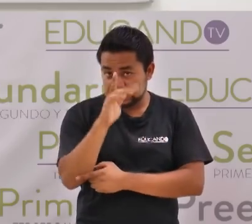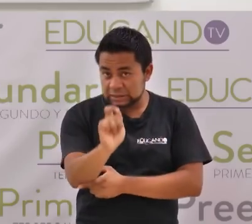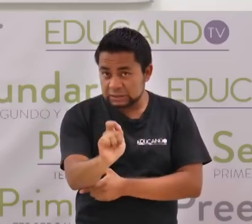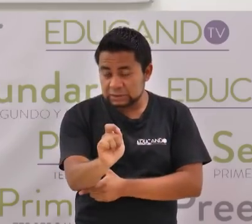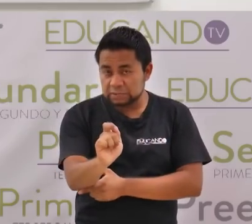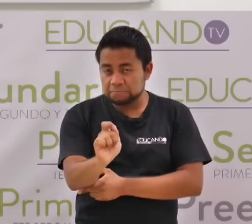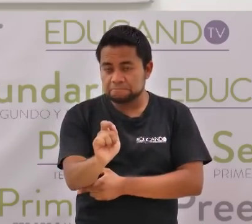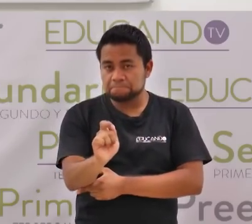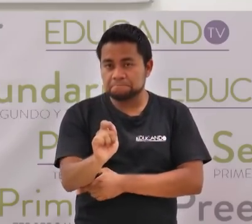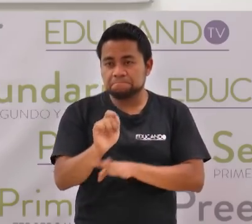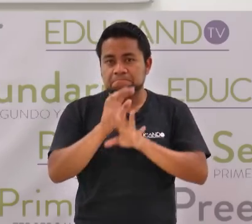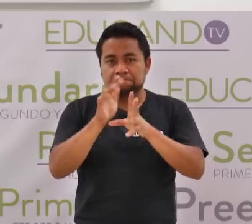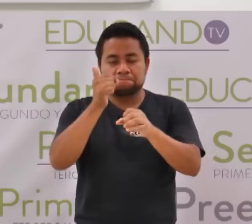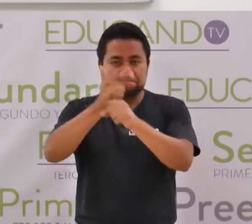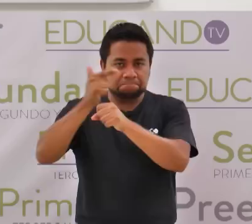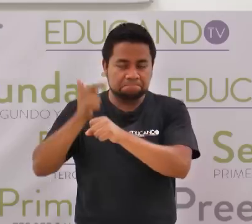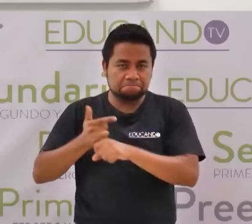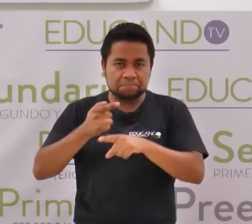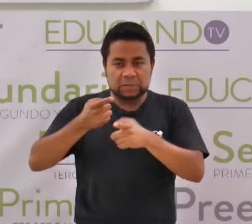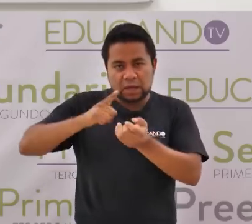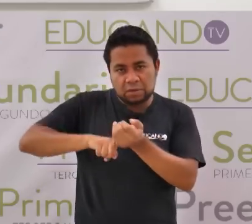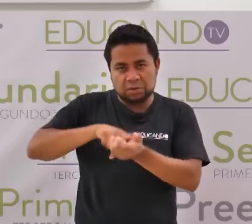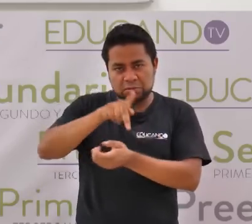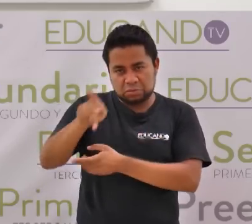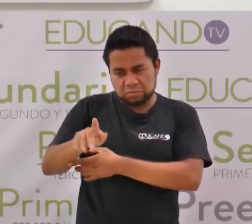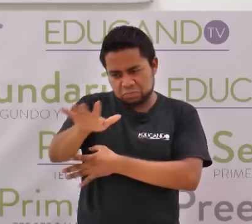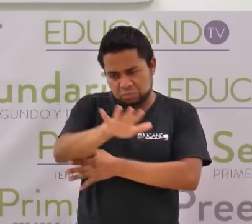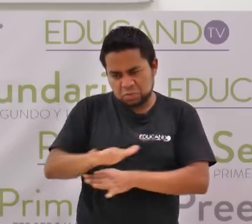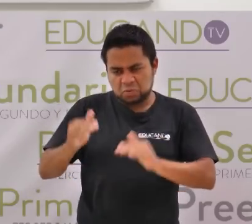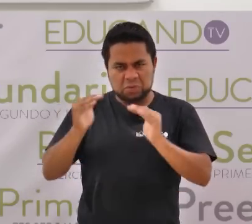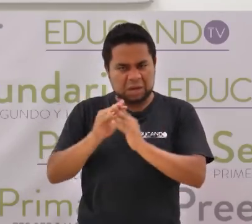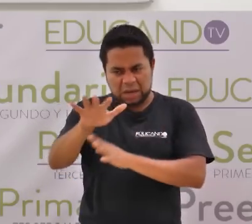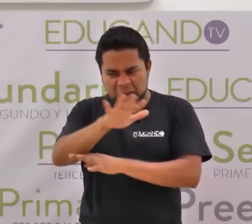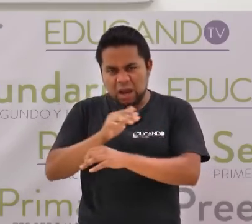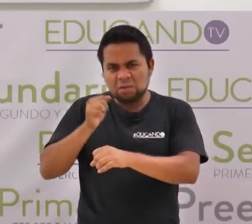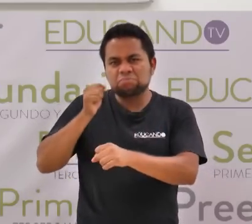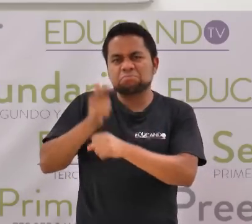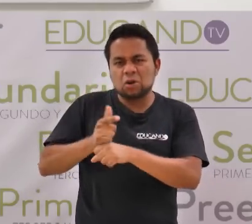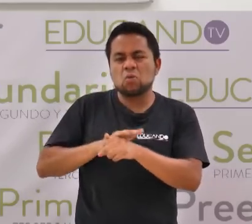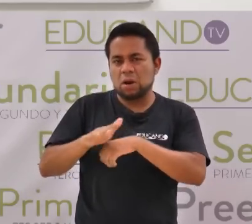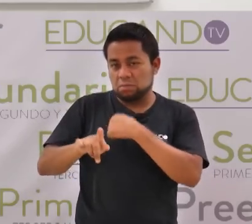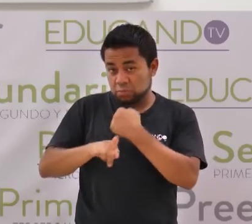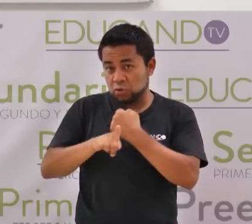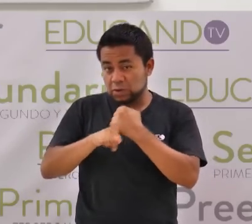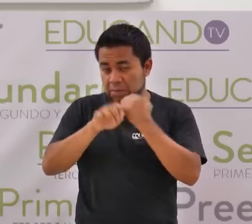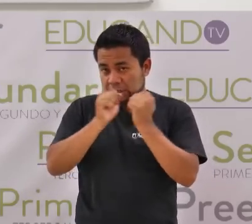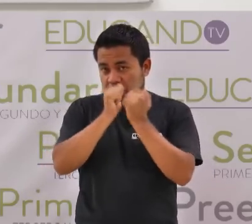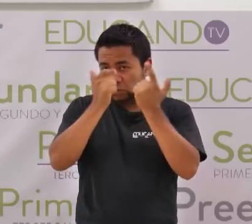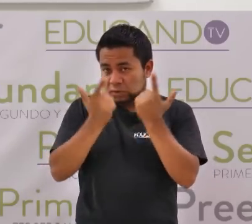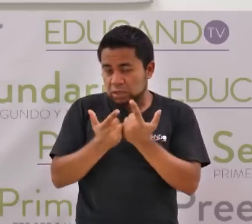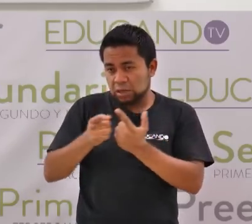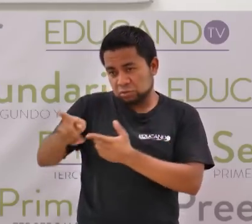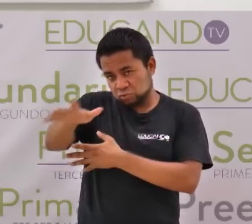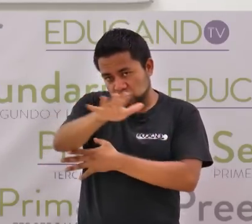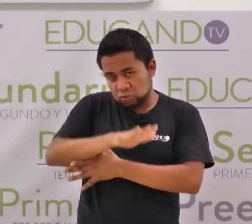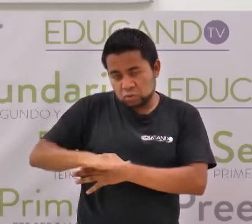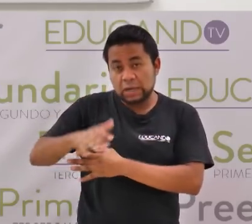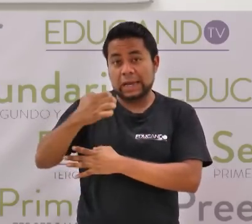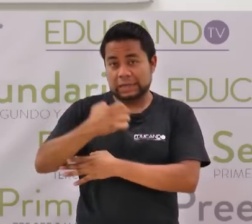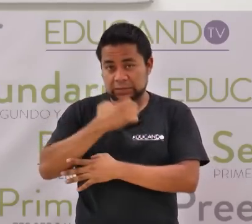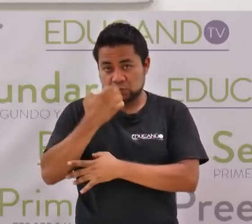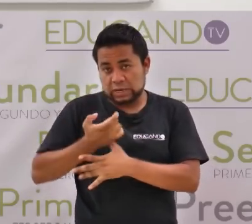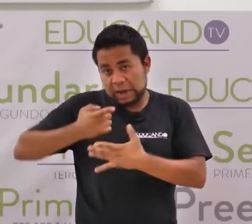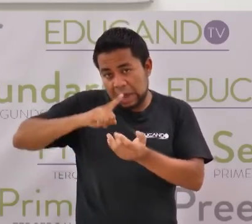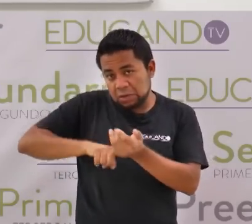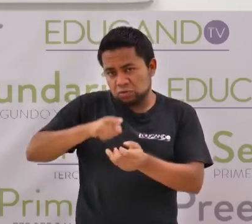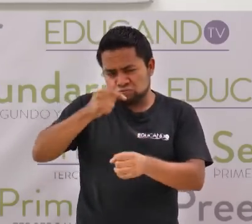sociales? ¿Han identificado alguno en su comunidad? ¿Han identificado un problema social en su comunidad